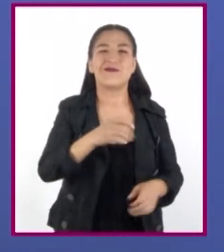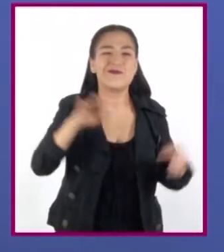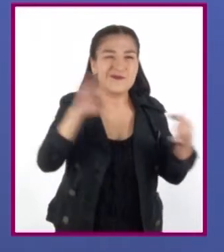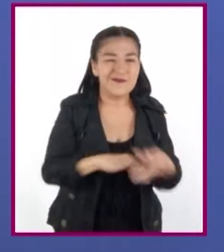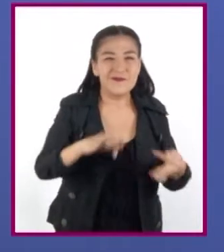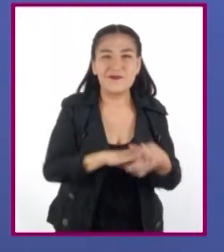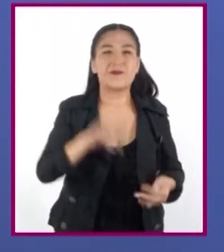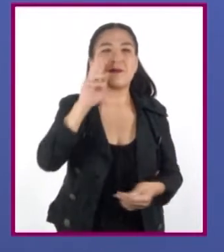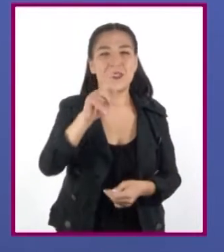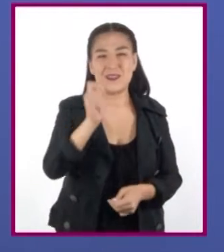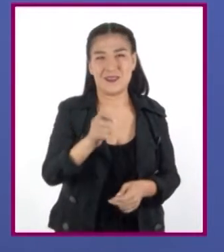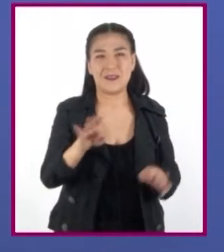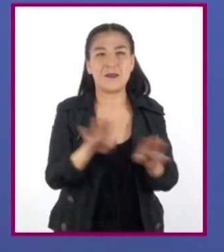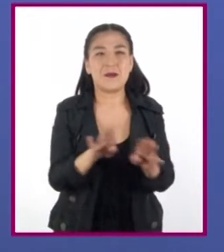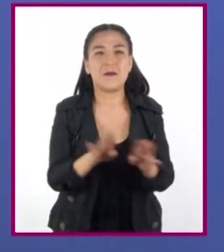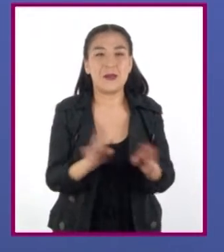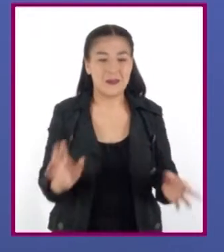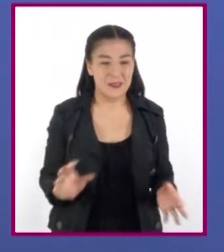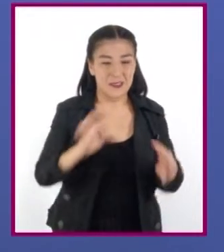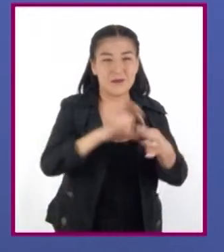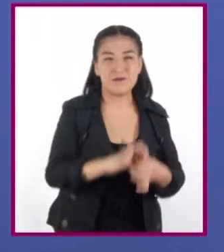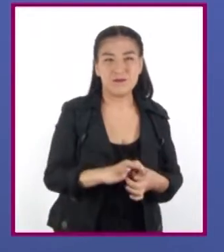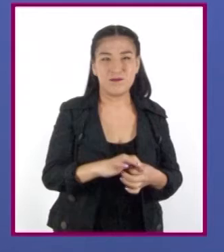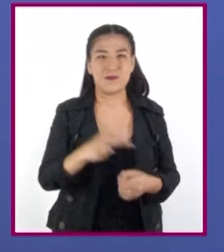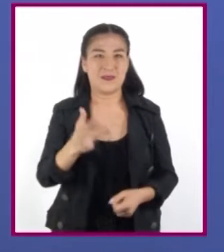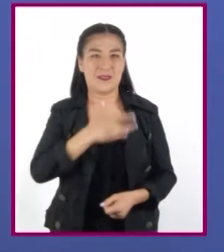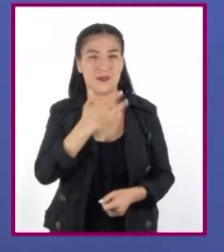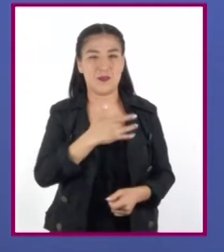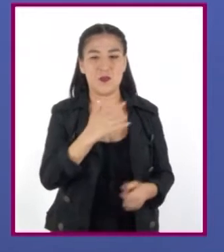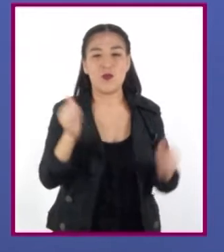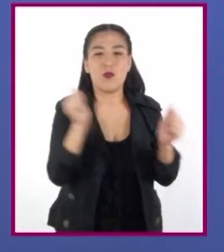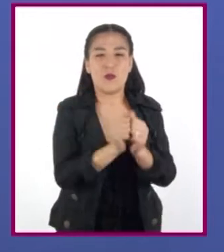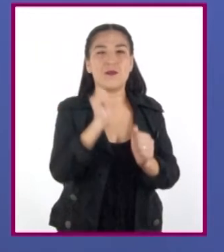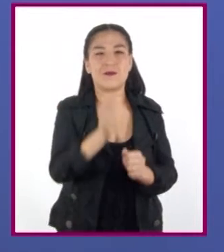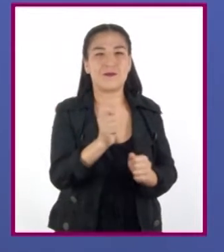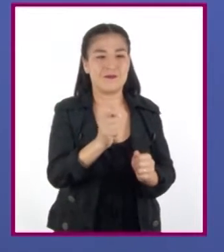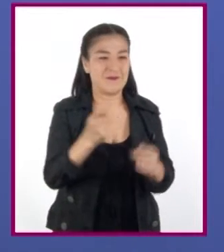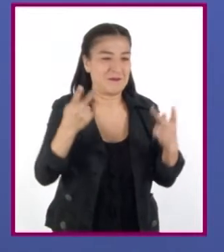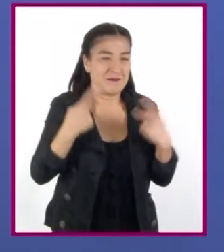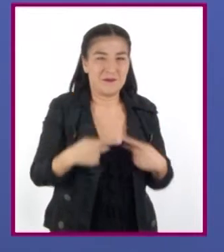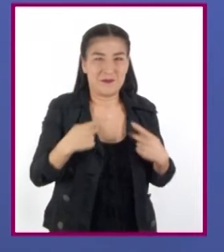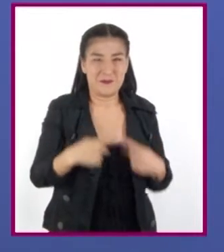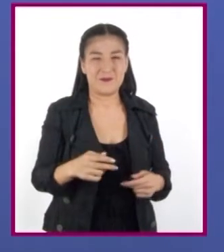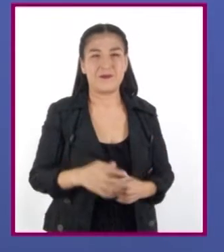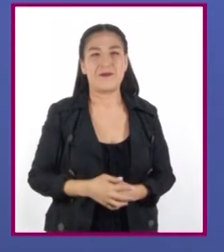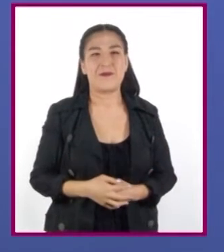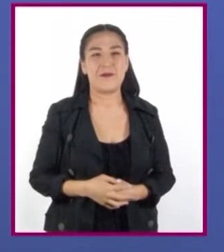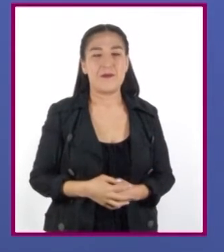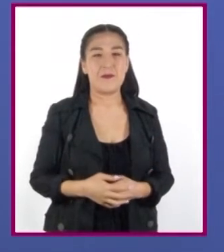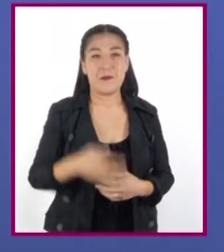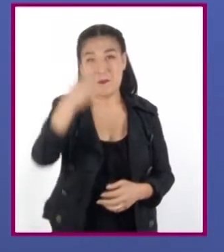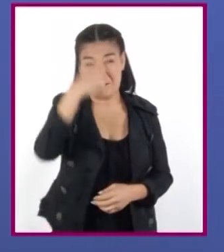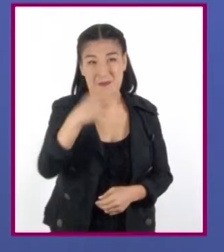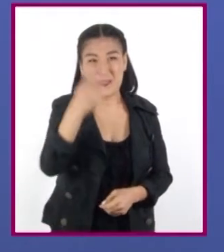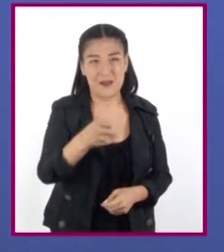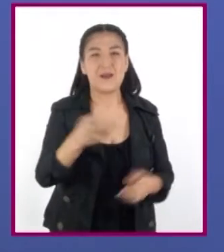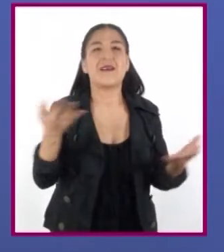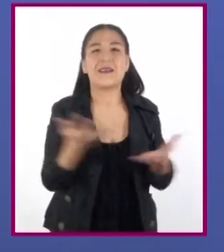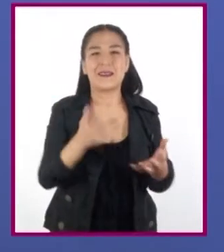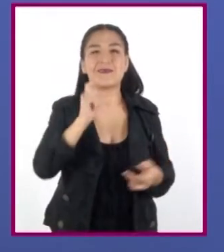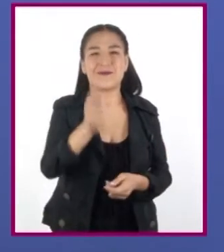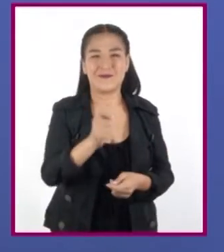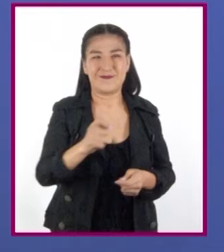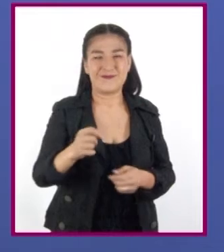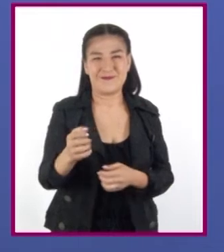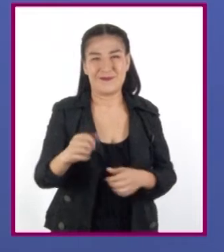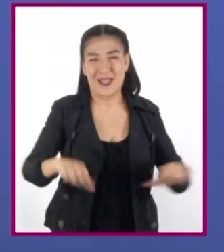comúnmente es la asociación de ciertos sentimientos con un género. Para ello, realizamos un ejercicio